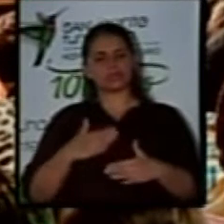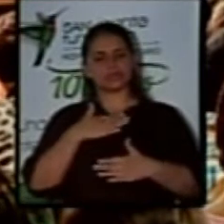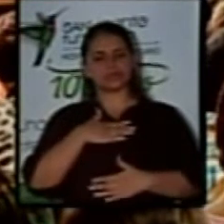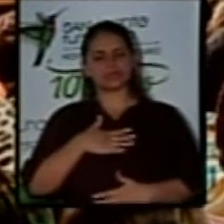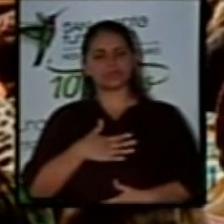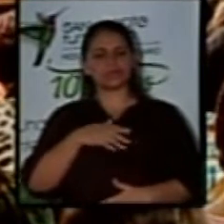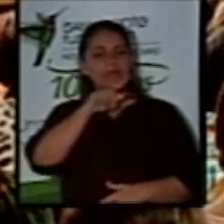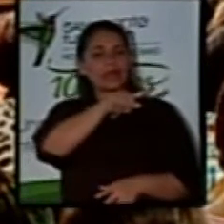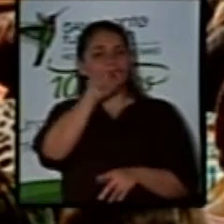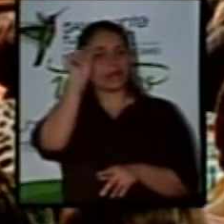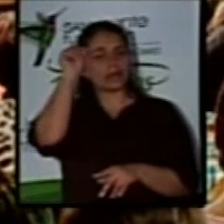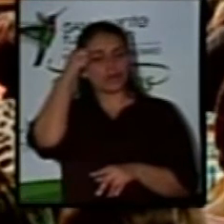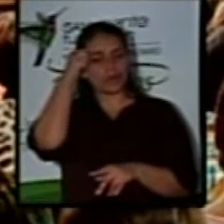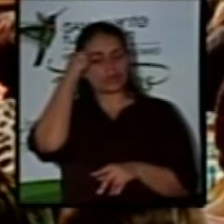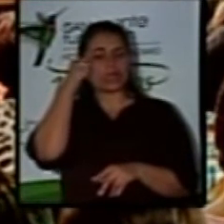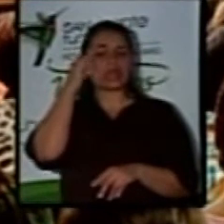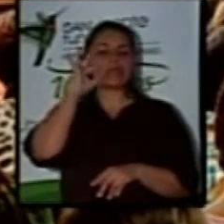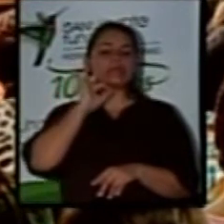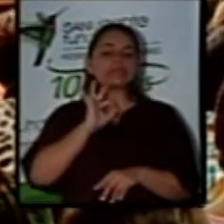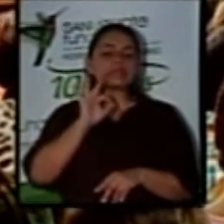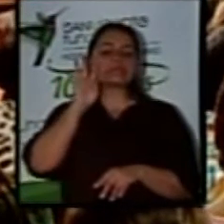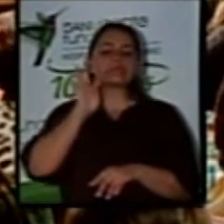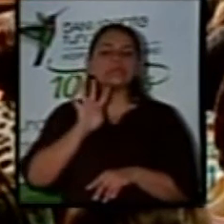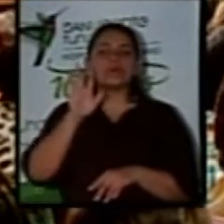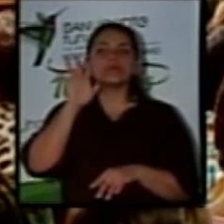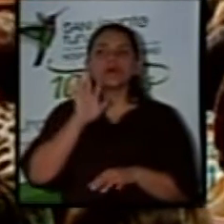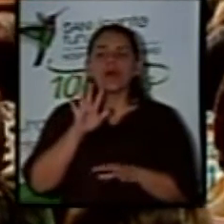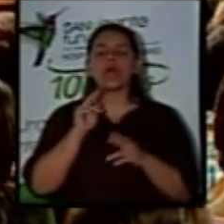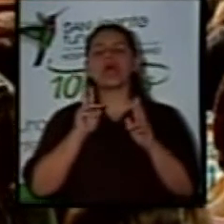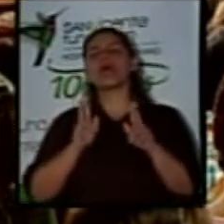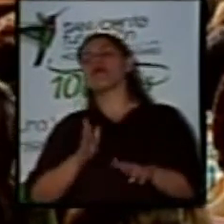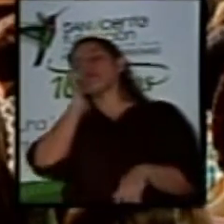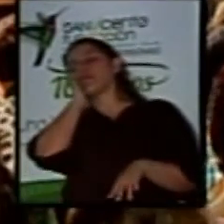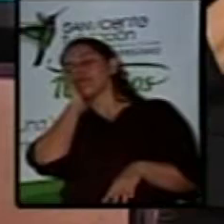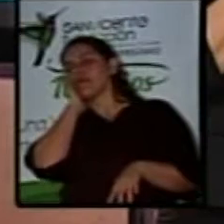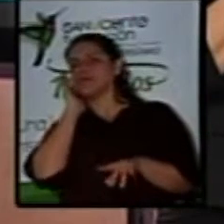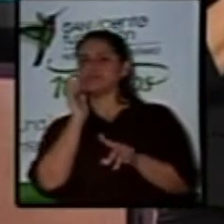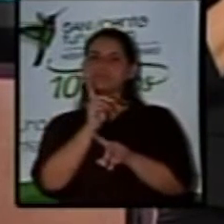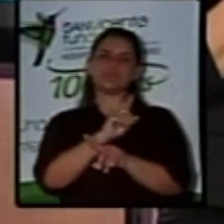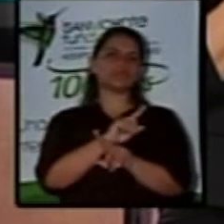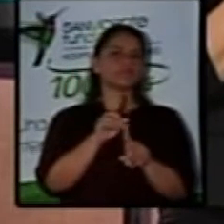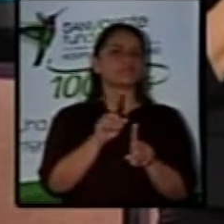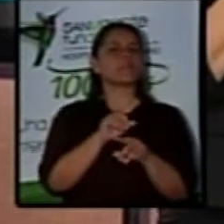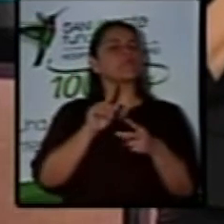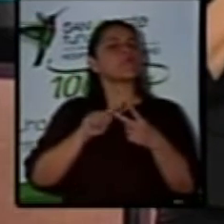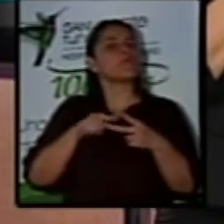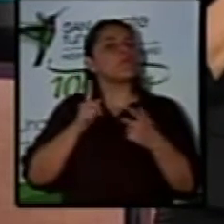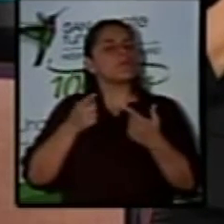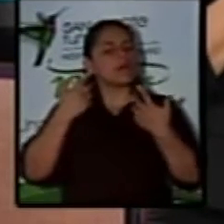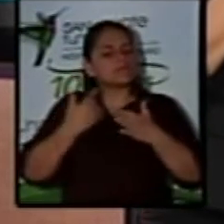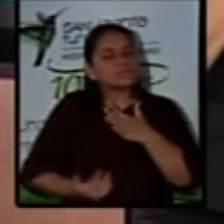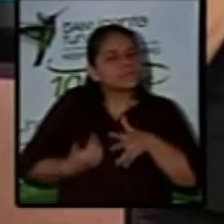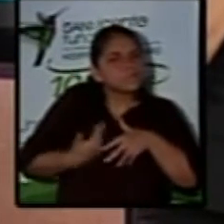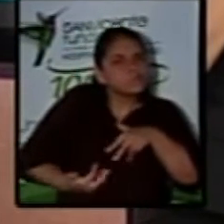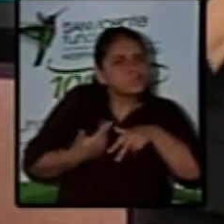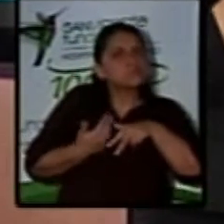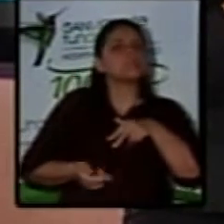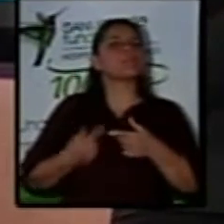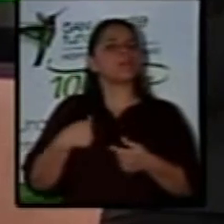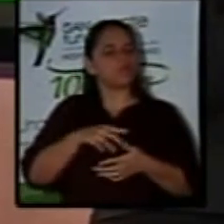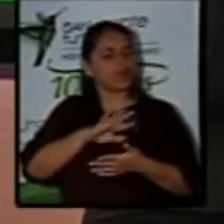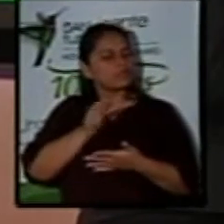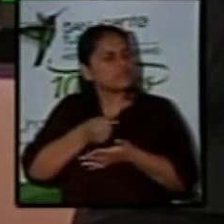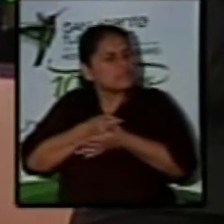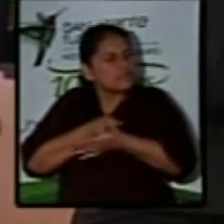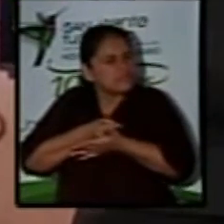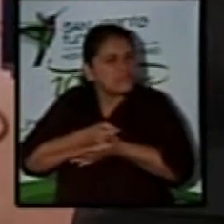cortos, porque recuerden que acostarnos 3, 4 días, 5 días tampoco es bueno, porque se va a enlentecer el flujo venoso y se puede